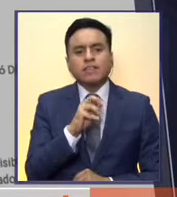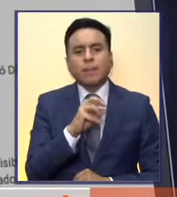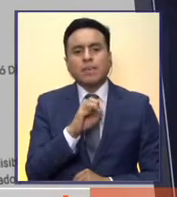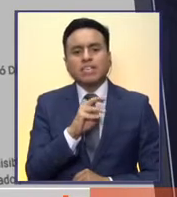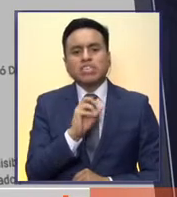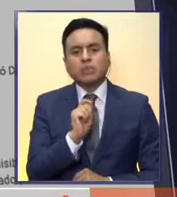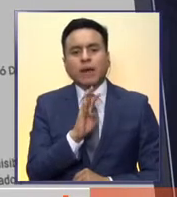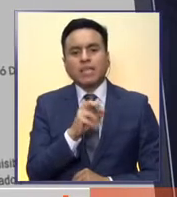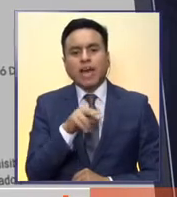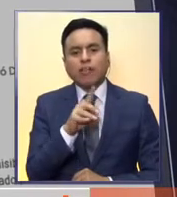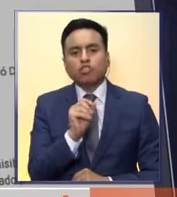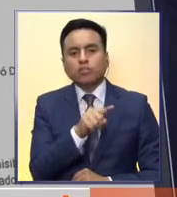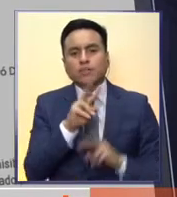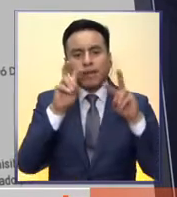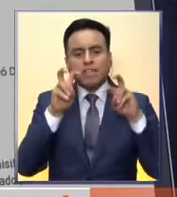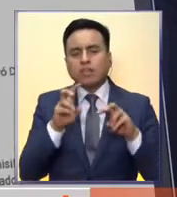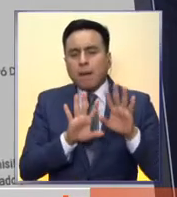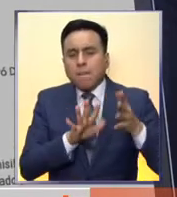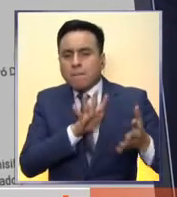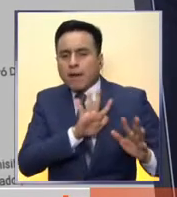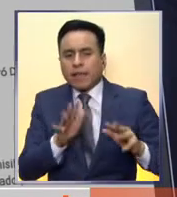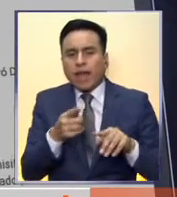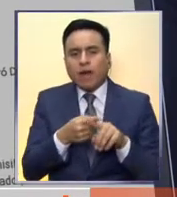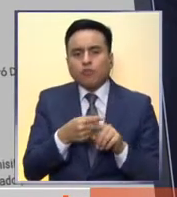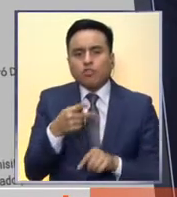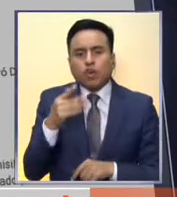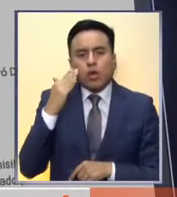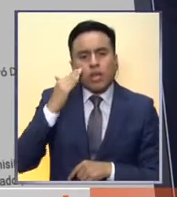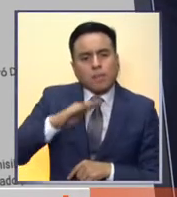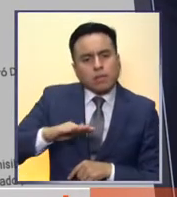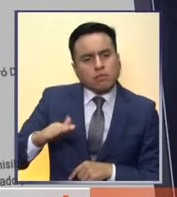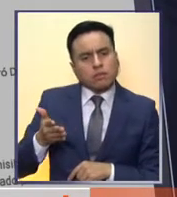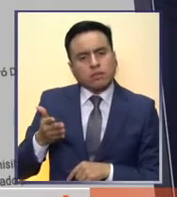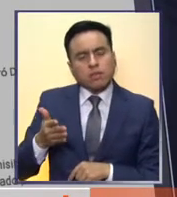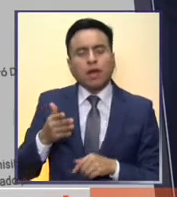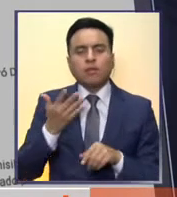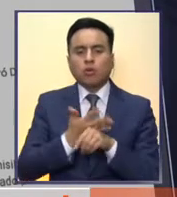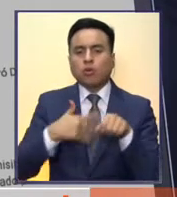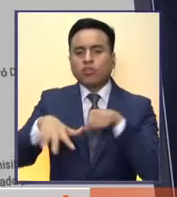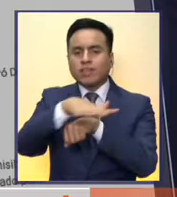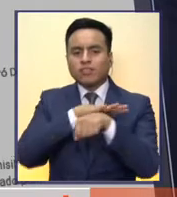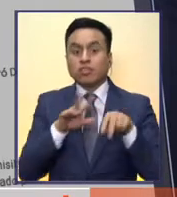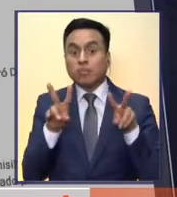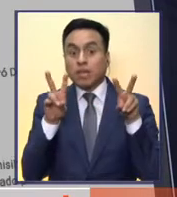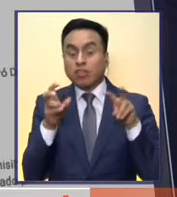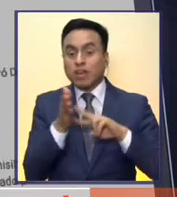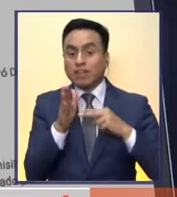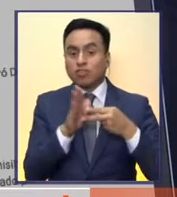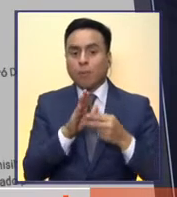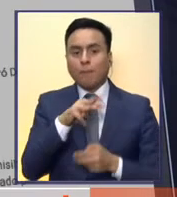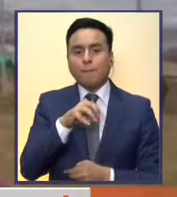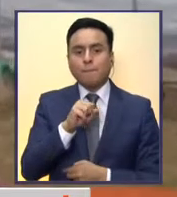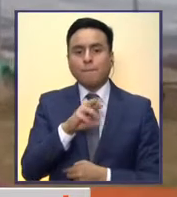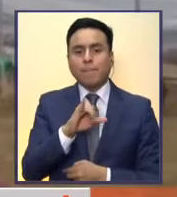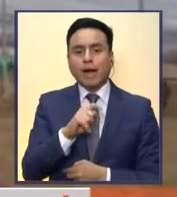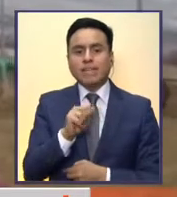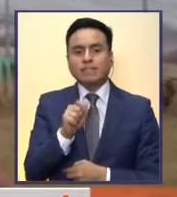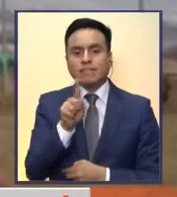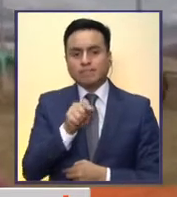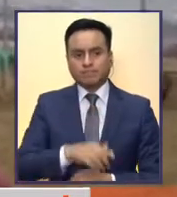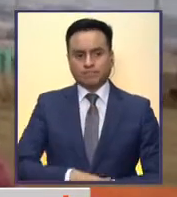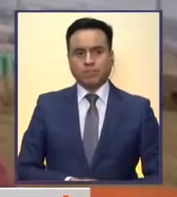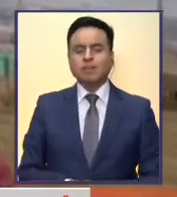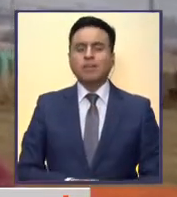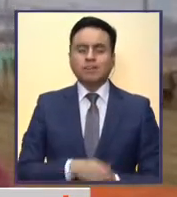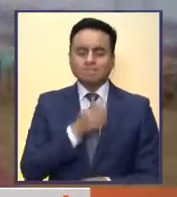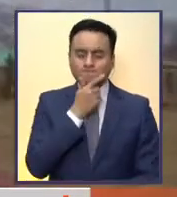Bañados por antecedentes de eventuales abusos contra menores aparecidos en el contexto del denominado caso Maristas. Es sin